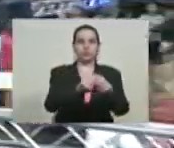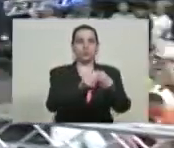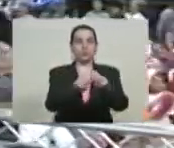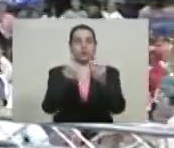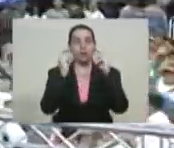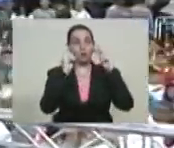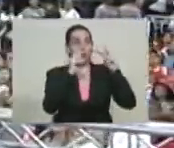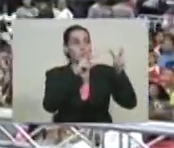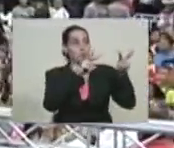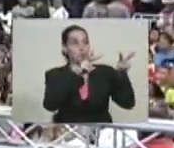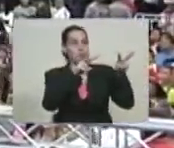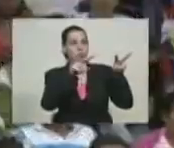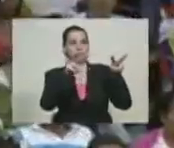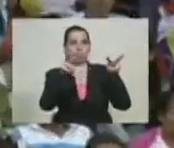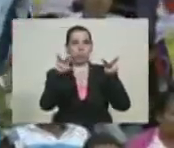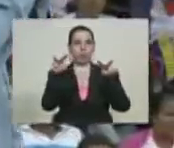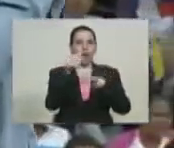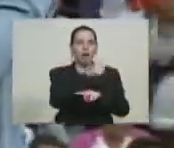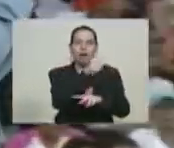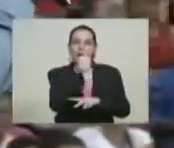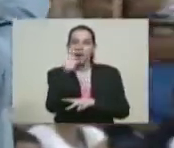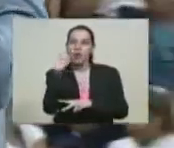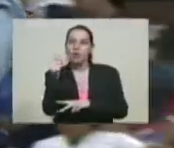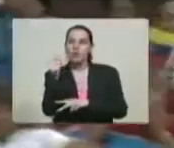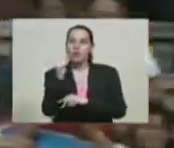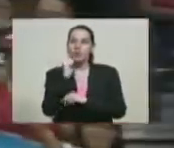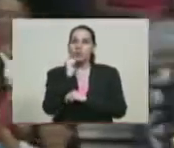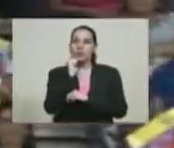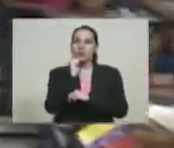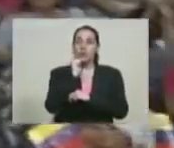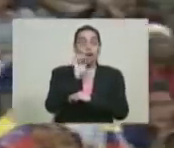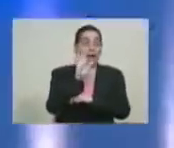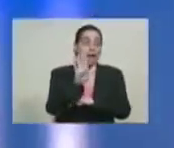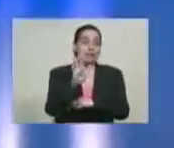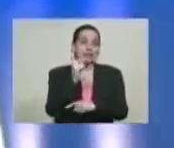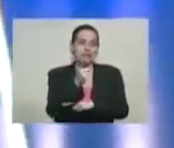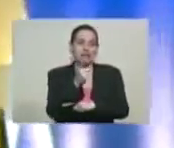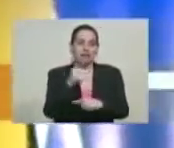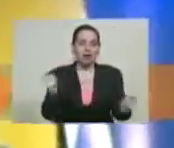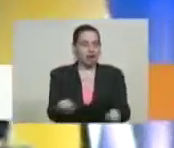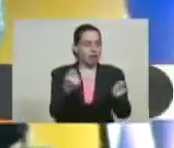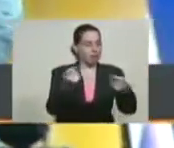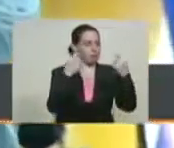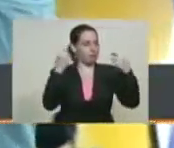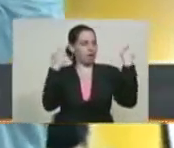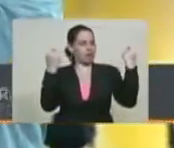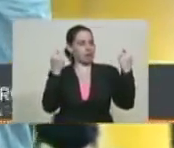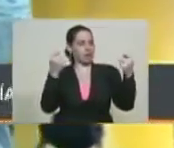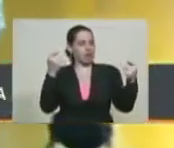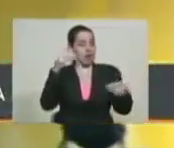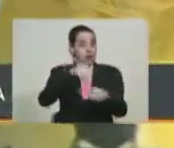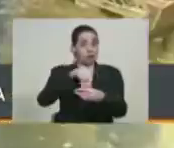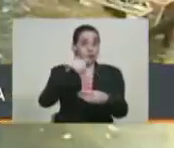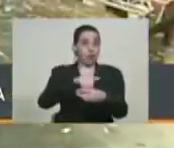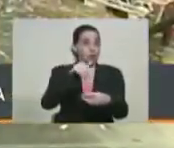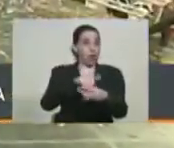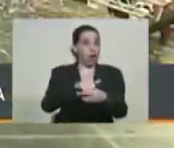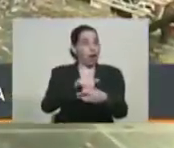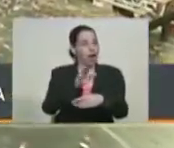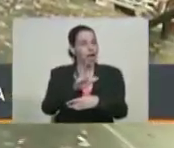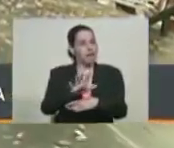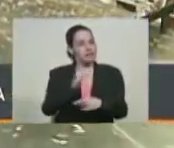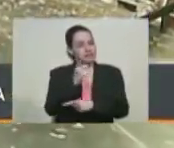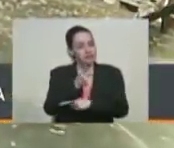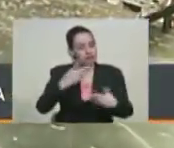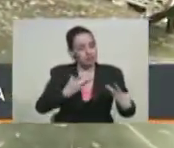verlos a uno. Así tiene que ser nuestra campaña electoral, así tiene que ser